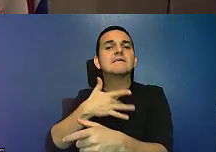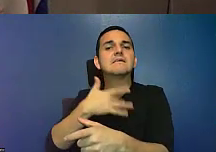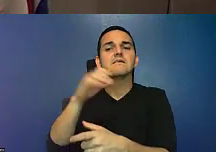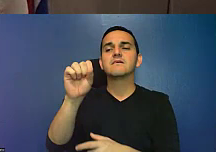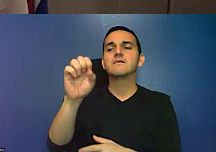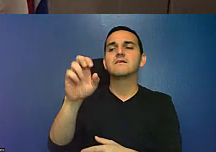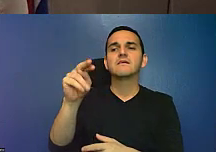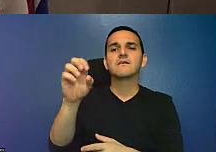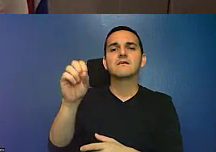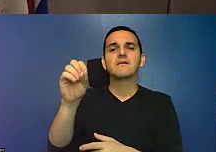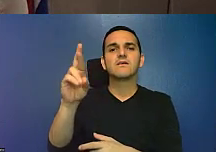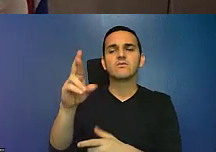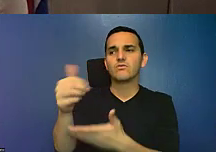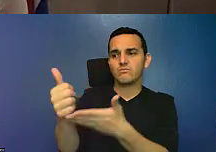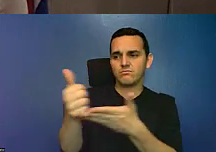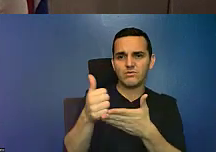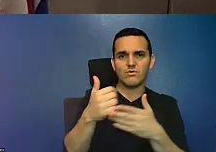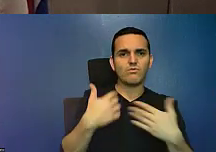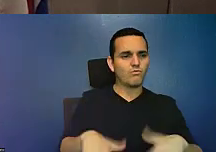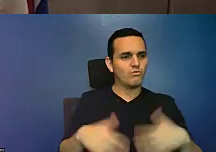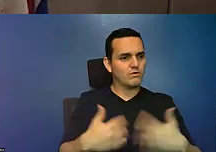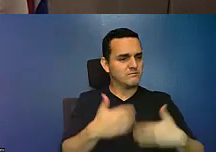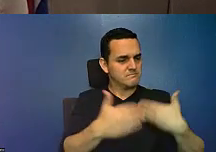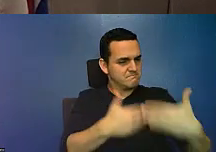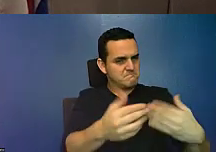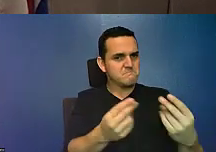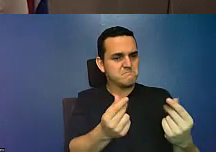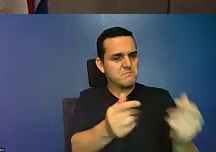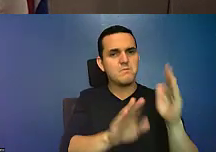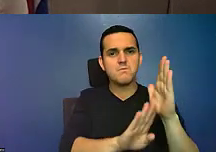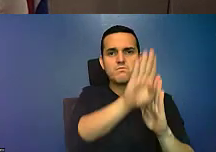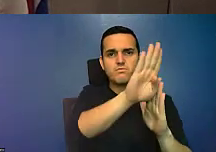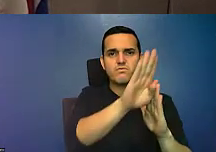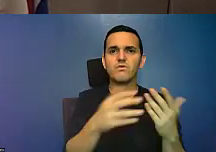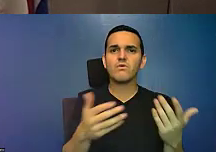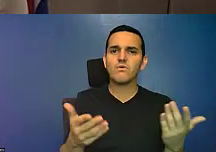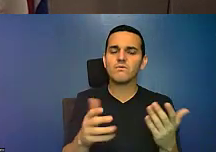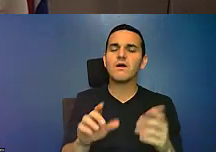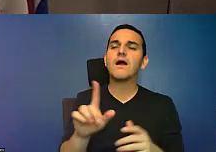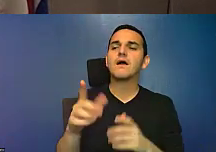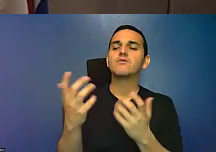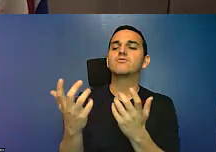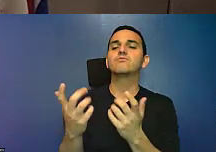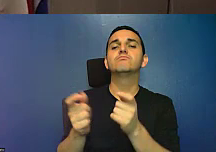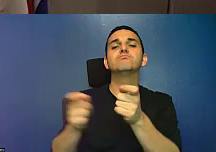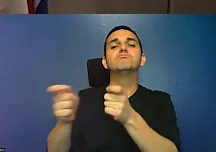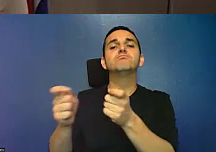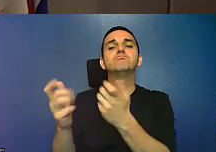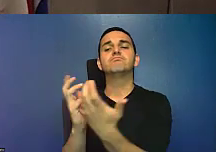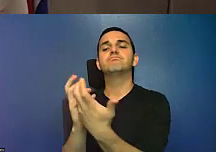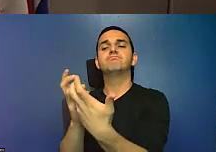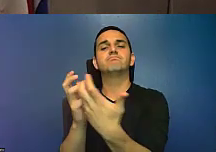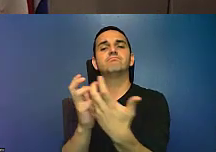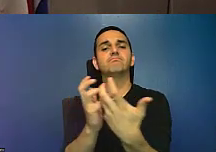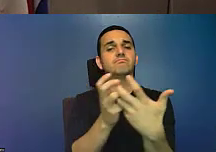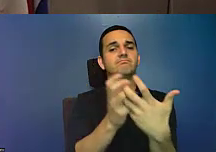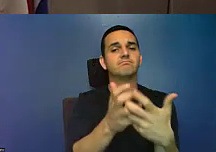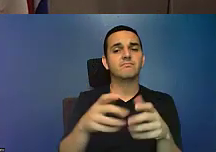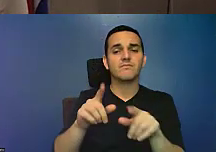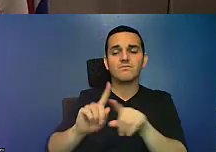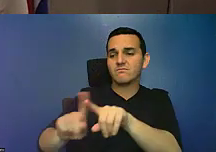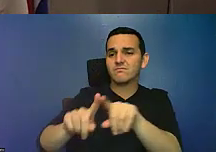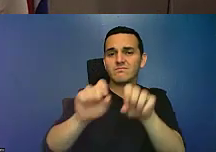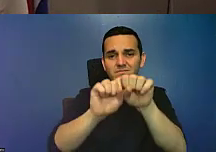capacidad. Y estos a su vez adaptados a un sistema de control adaptativo usando sistemas microelectromecánicos